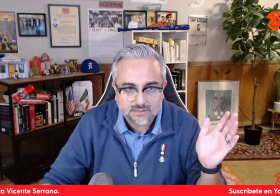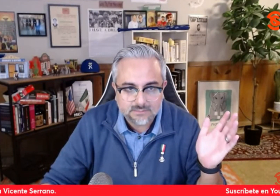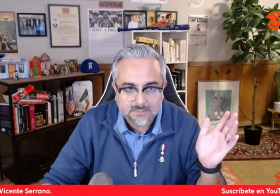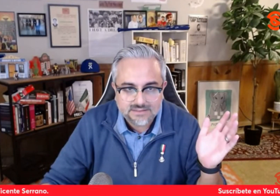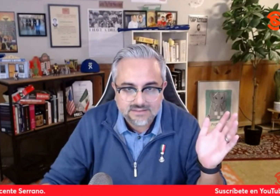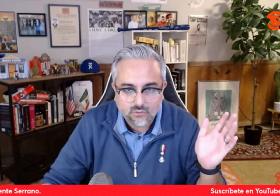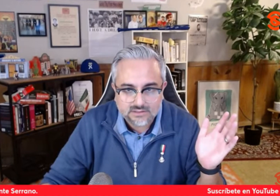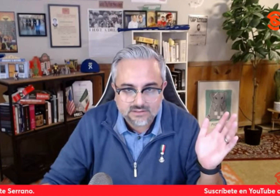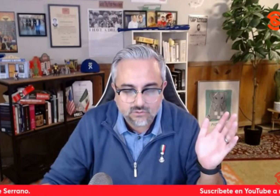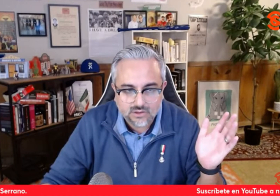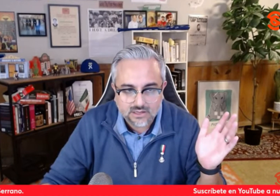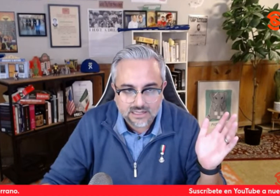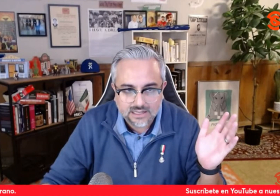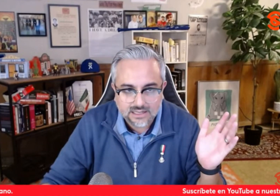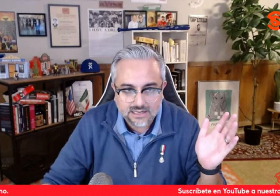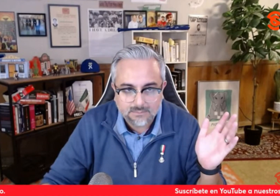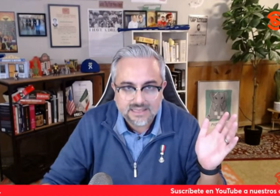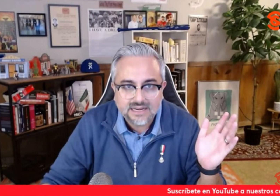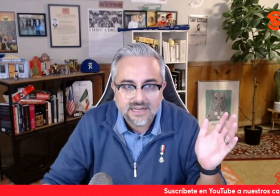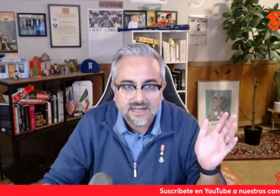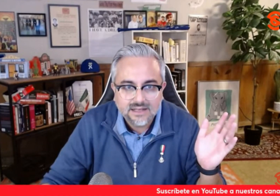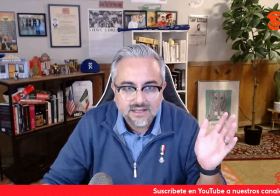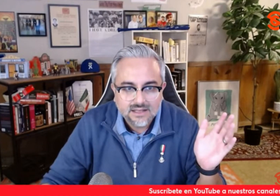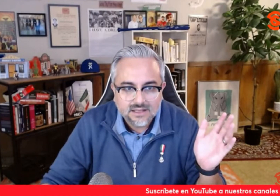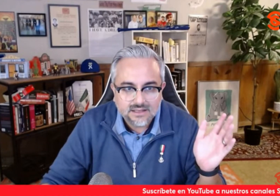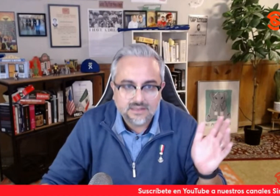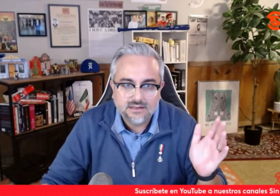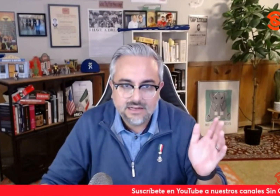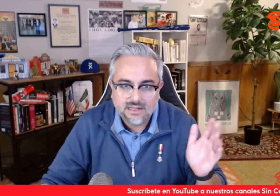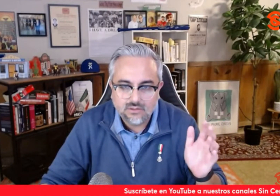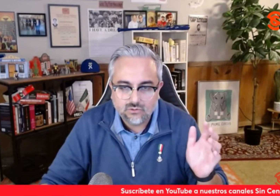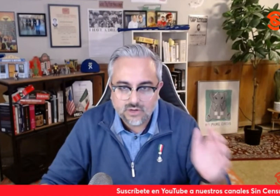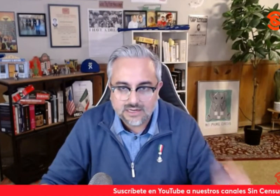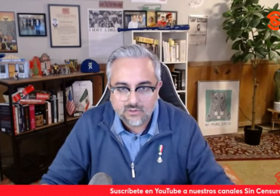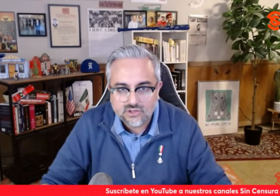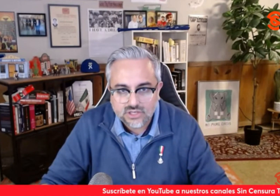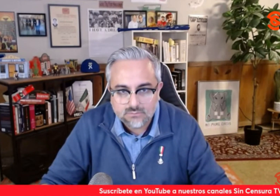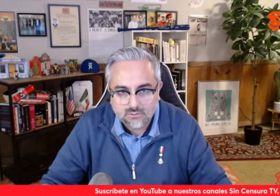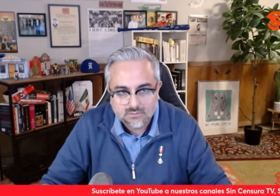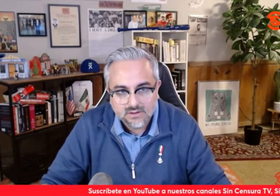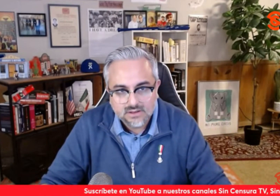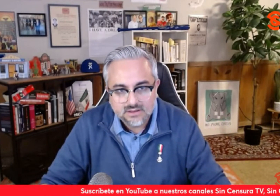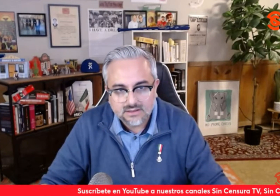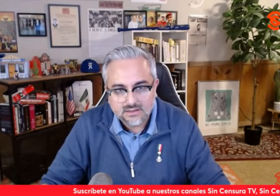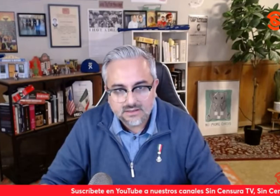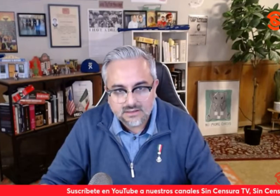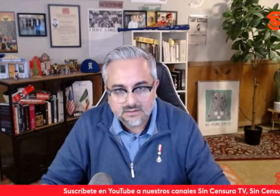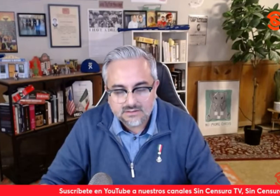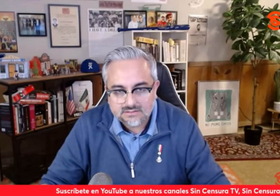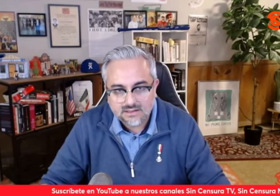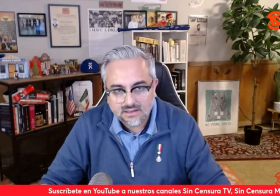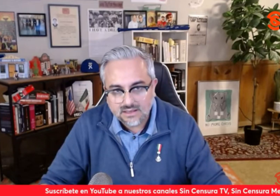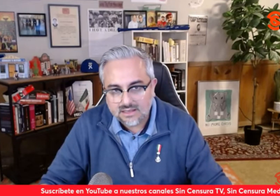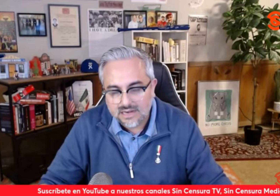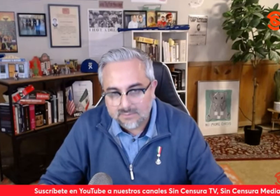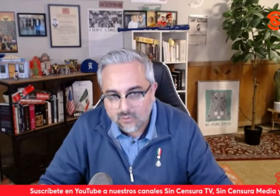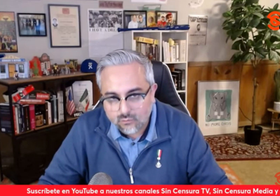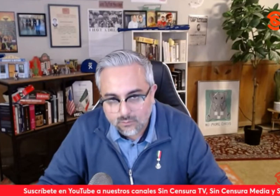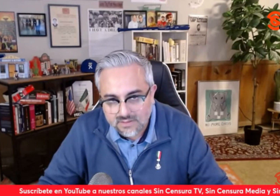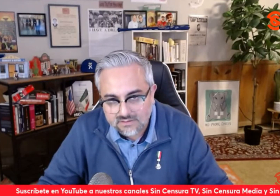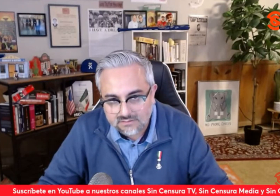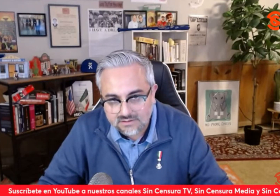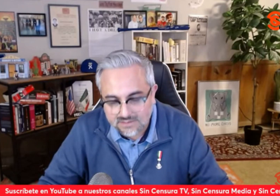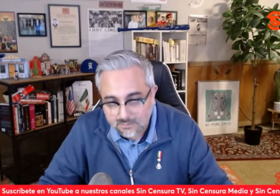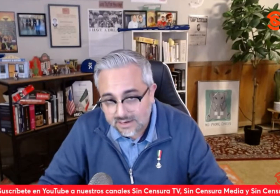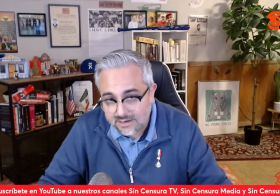planteamientos extremadamente fuertes hoy en la mañanera. La doctora Claudia Sheinbaum insiste en que la mejor